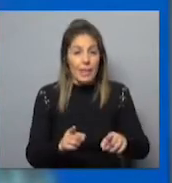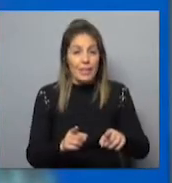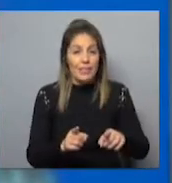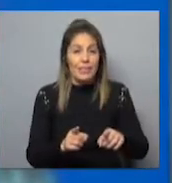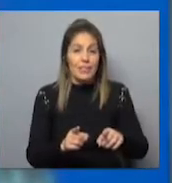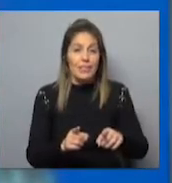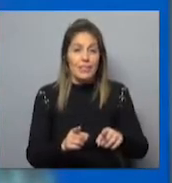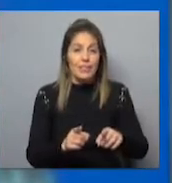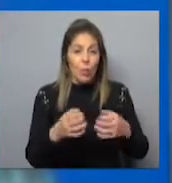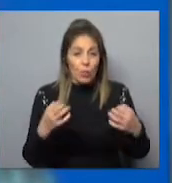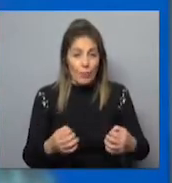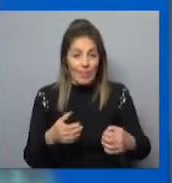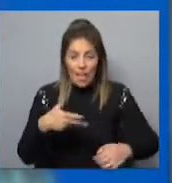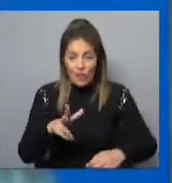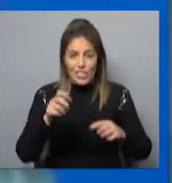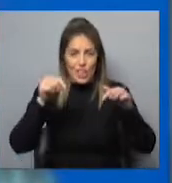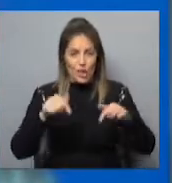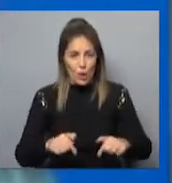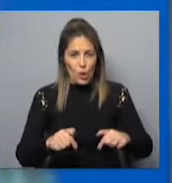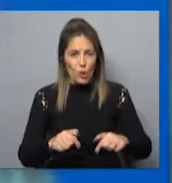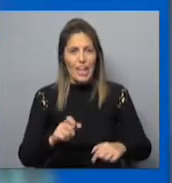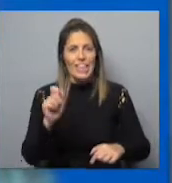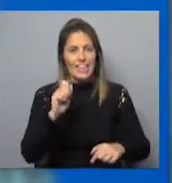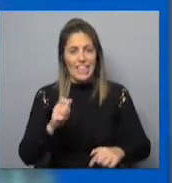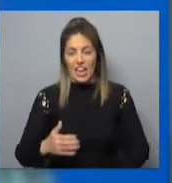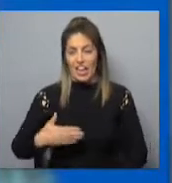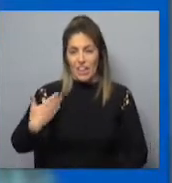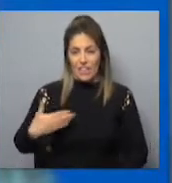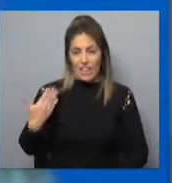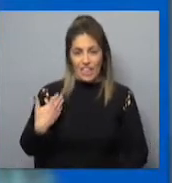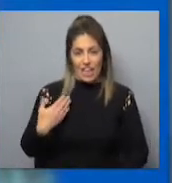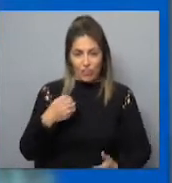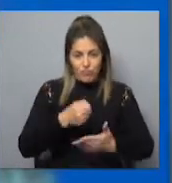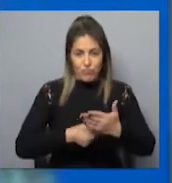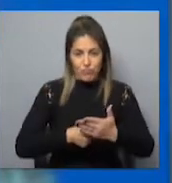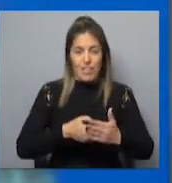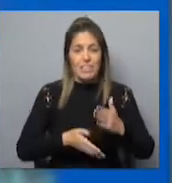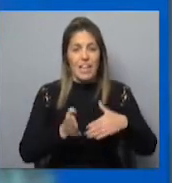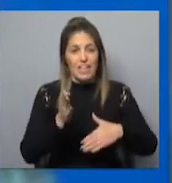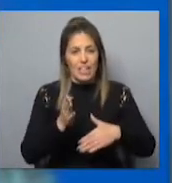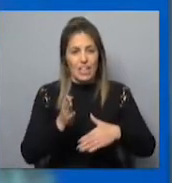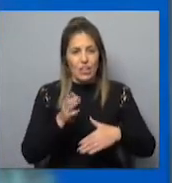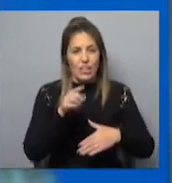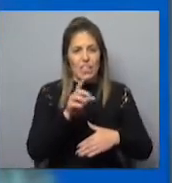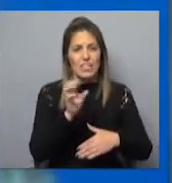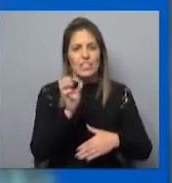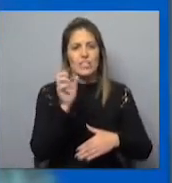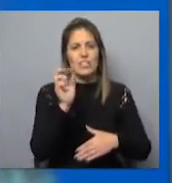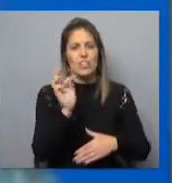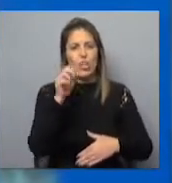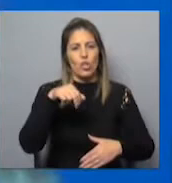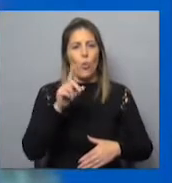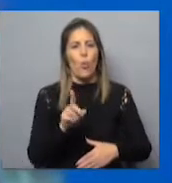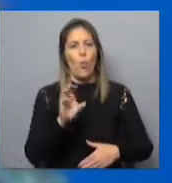a nuestra mente a la fecha de hoy no quién es quienes reivindicaron ni quienes salieron en stonewall fueron las mujeres trans